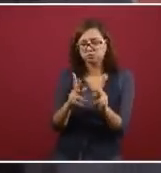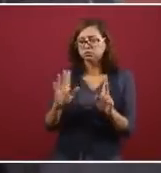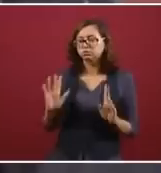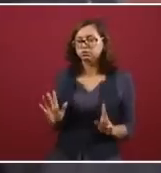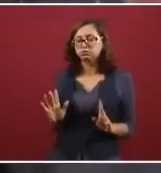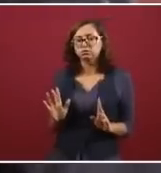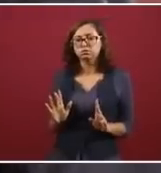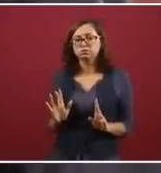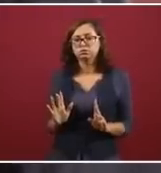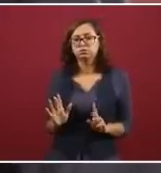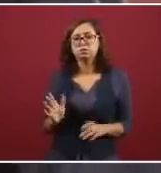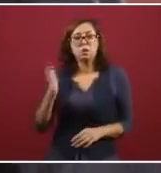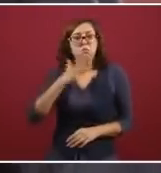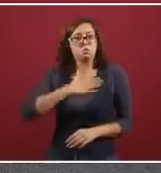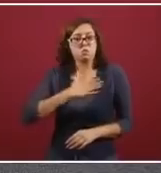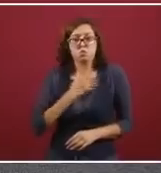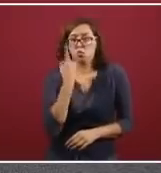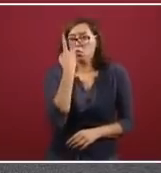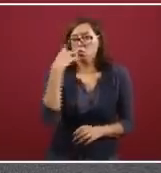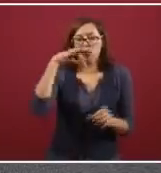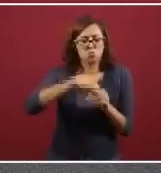Y lo mío sería un voto nada más.